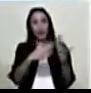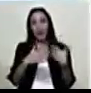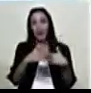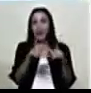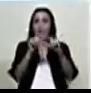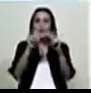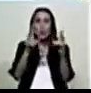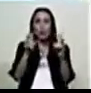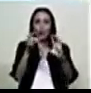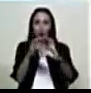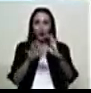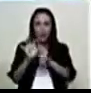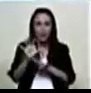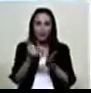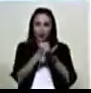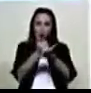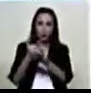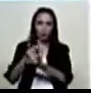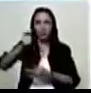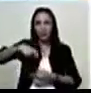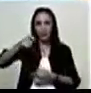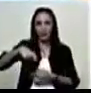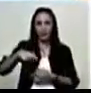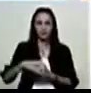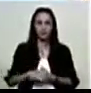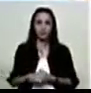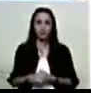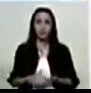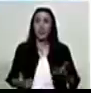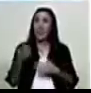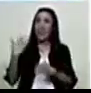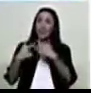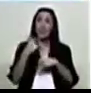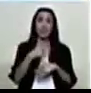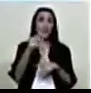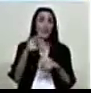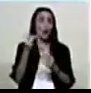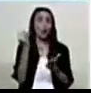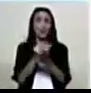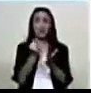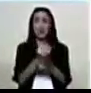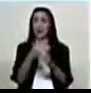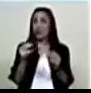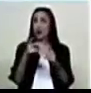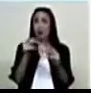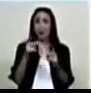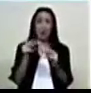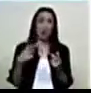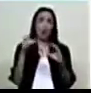El nuevo sistema de carnet de la patria. Algunos decían hace un año, no te inscribas. Y el pueblo